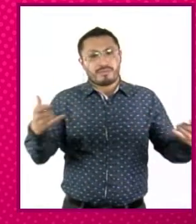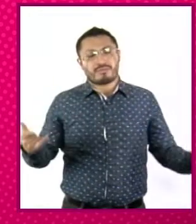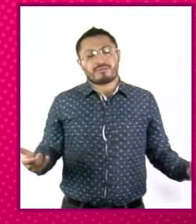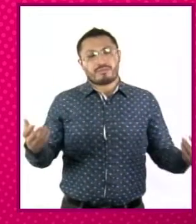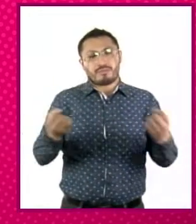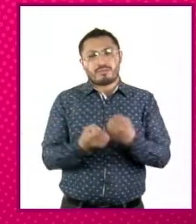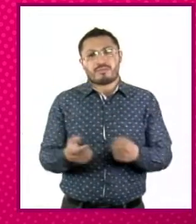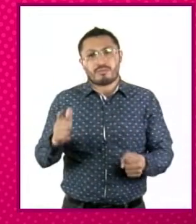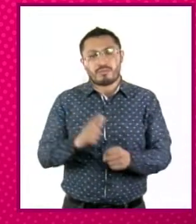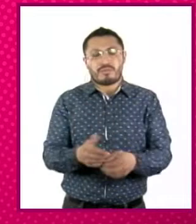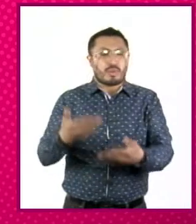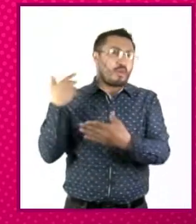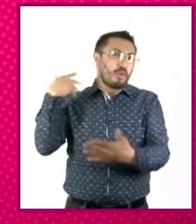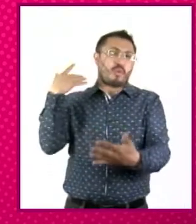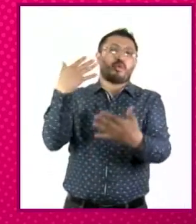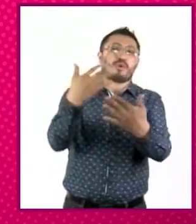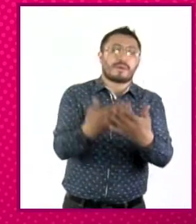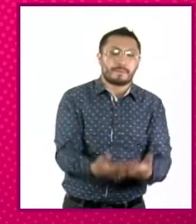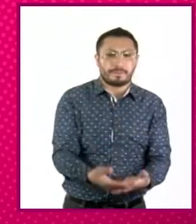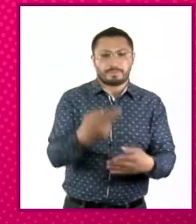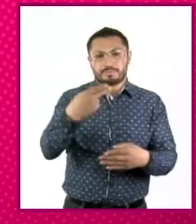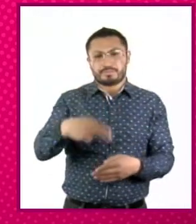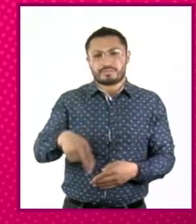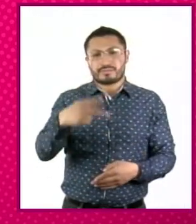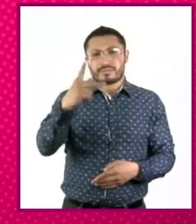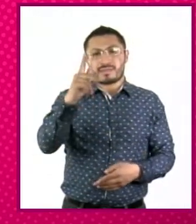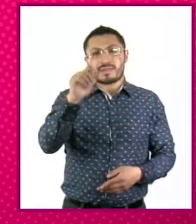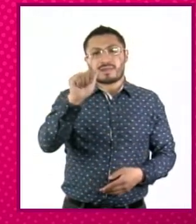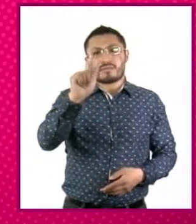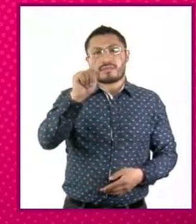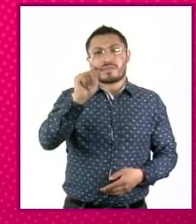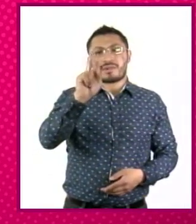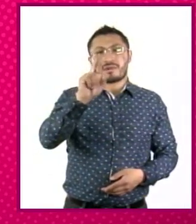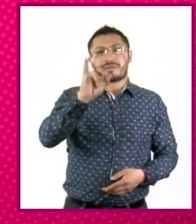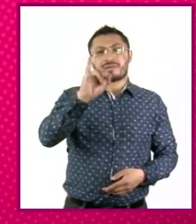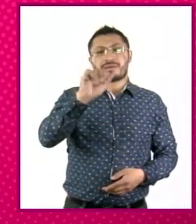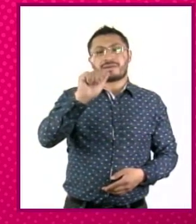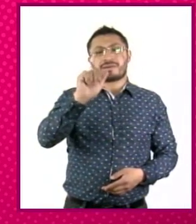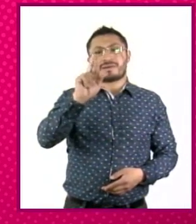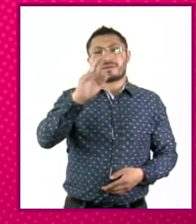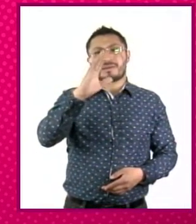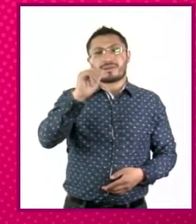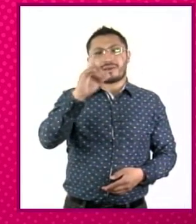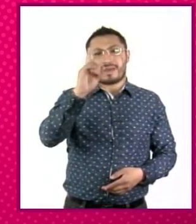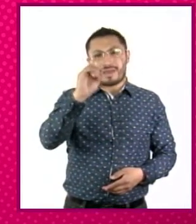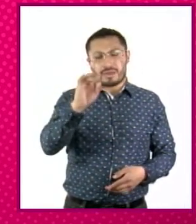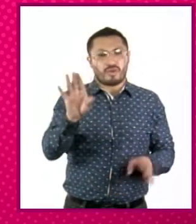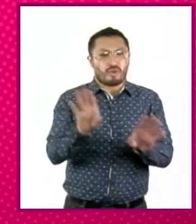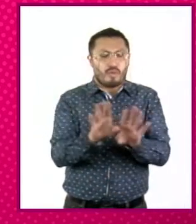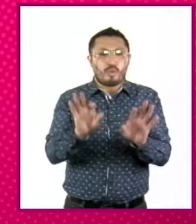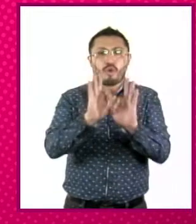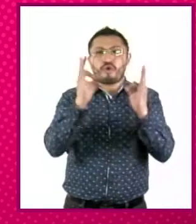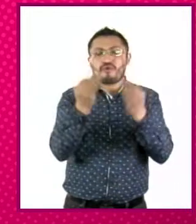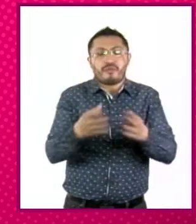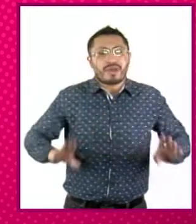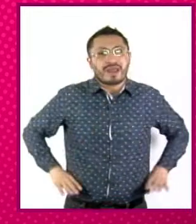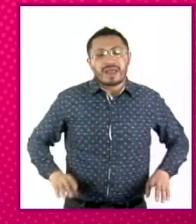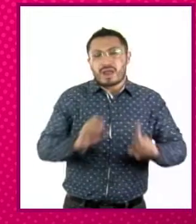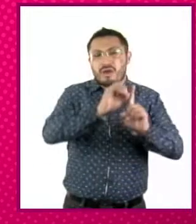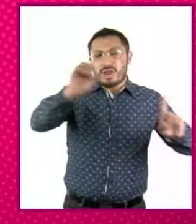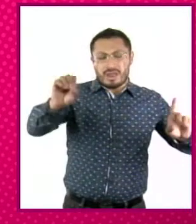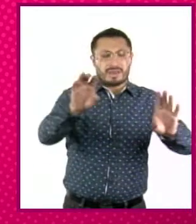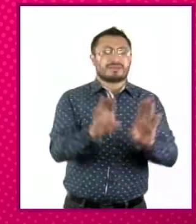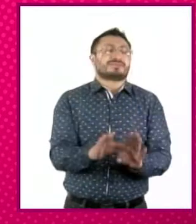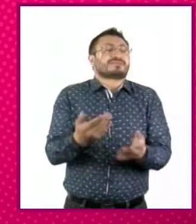llamado patriarcado, que es una manera de pensar la sociedad a partir de tener lo masculino como